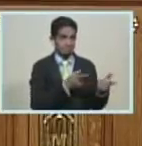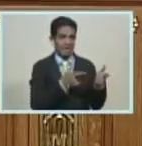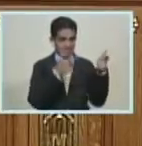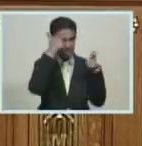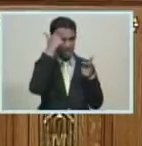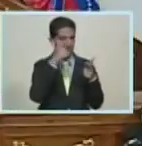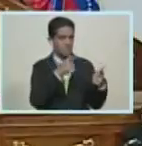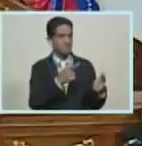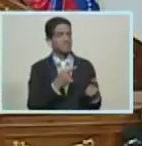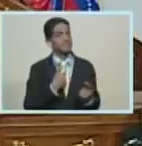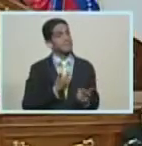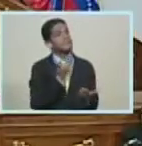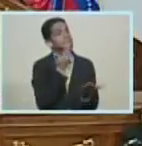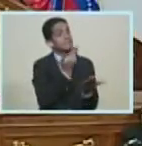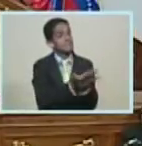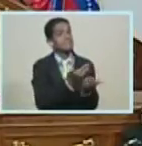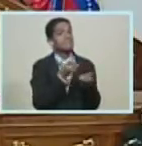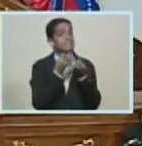lo que sea,